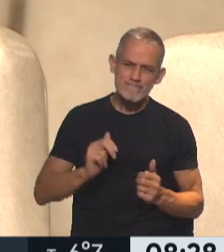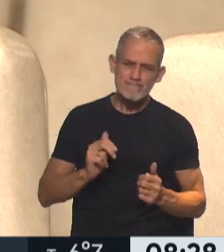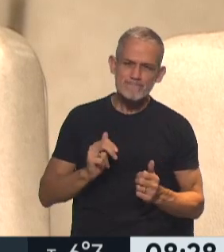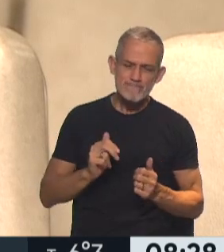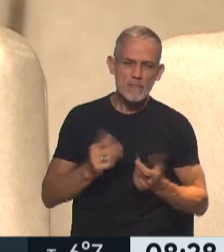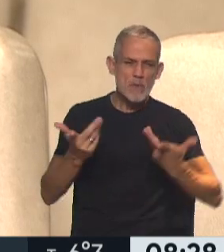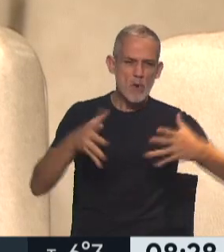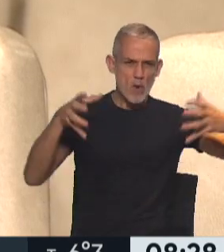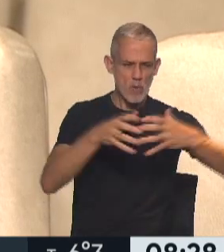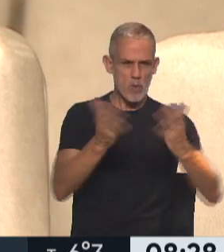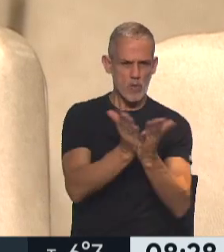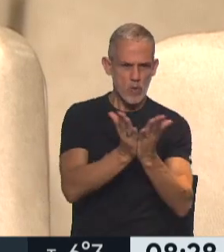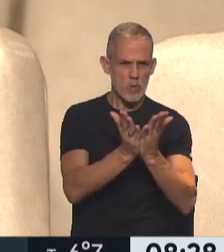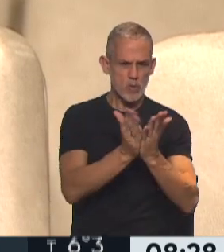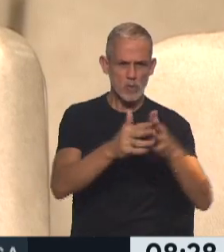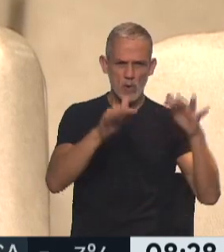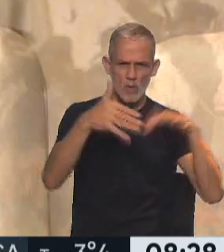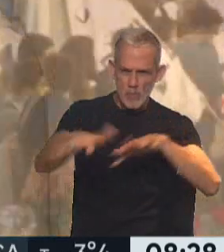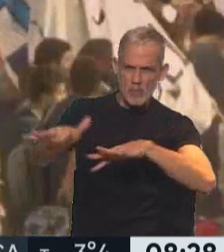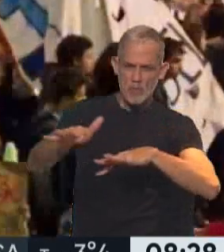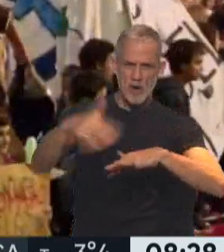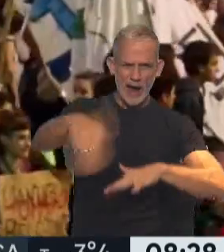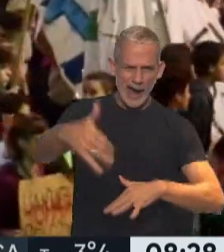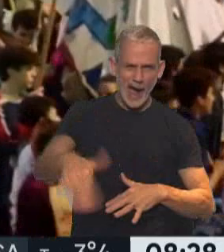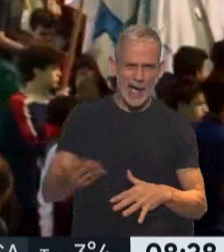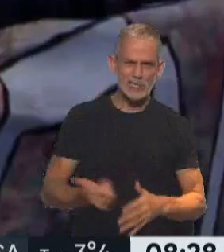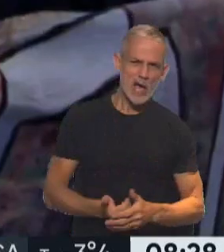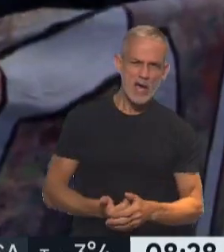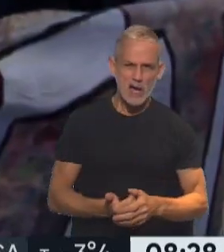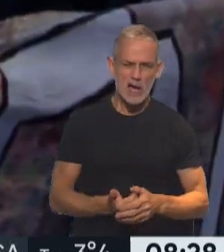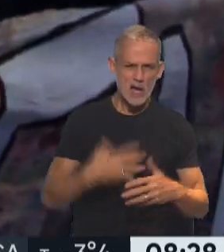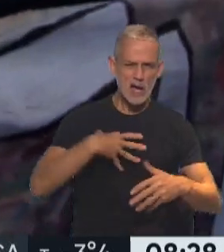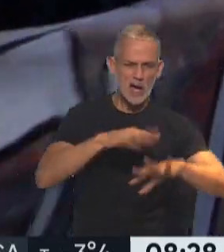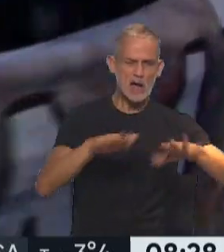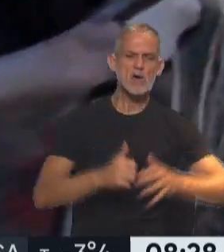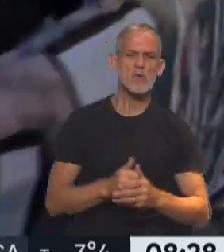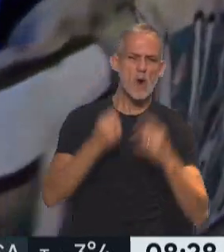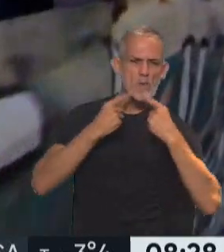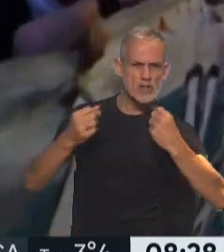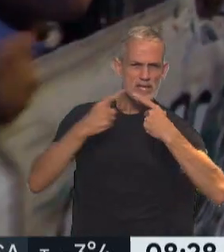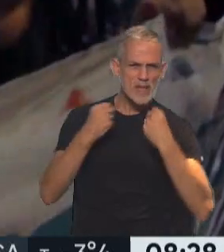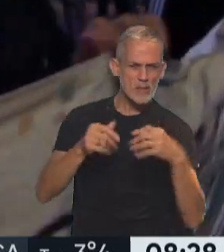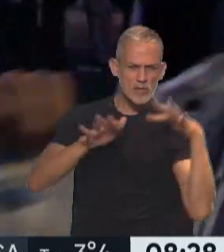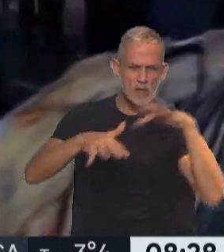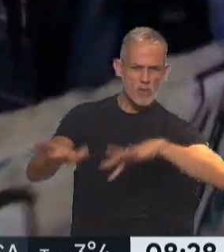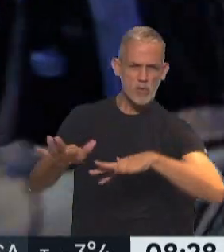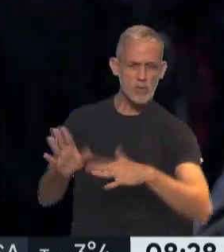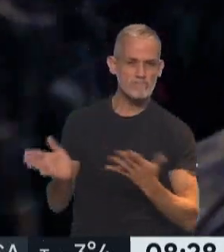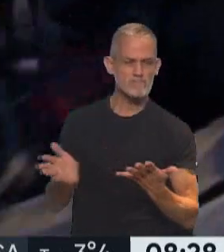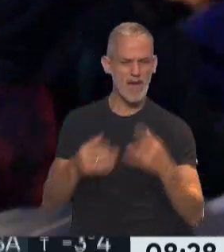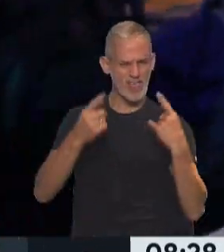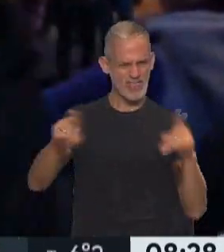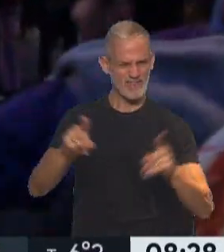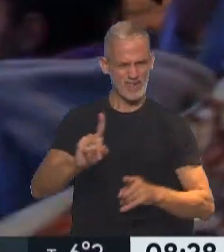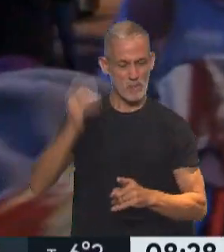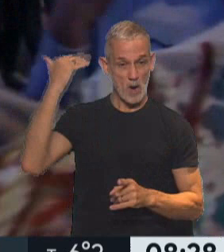procesos de masa de los pibes y las pibas en la calle movilizándose, nos llamaba mucho la atención viendo cómo, a diferencia de lo que había